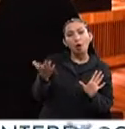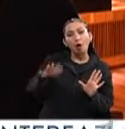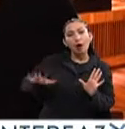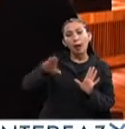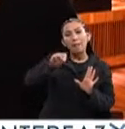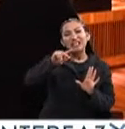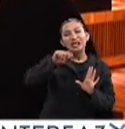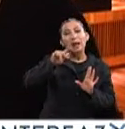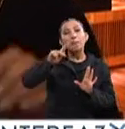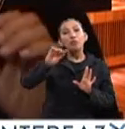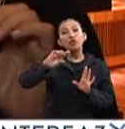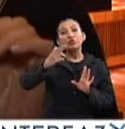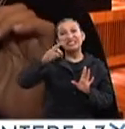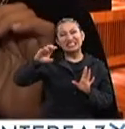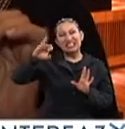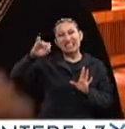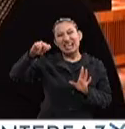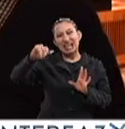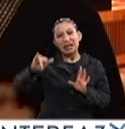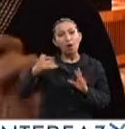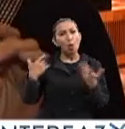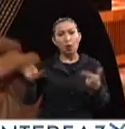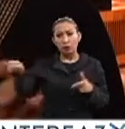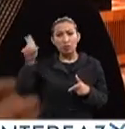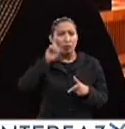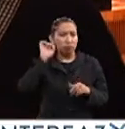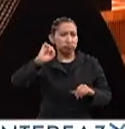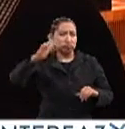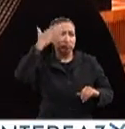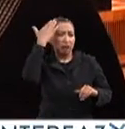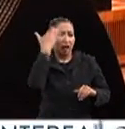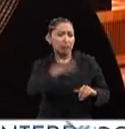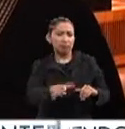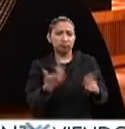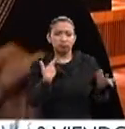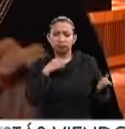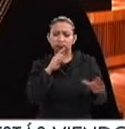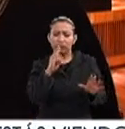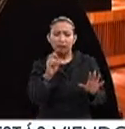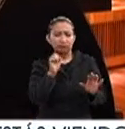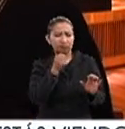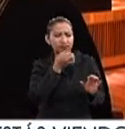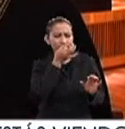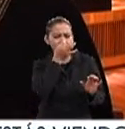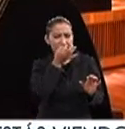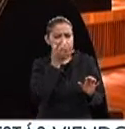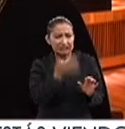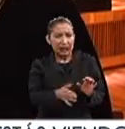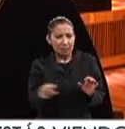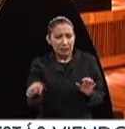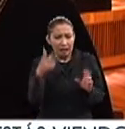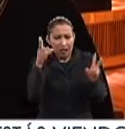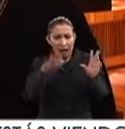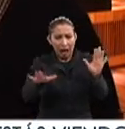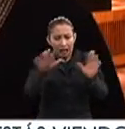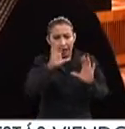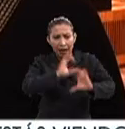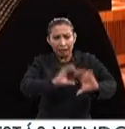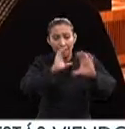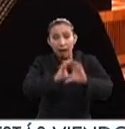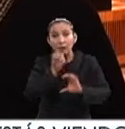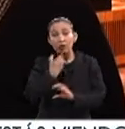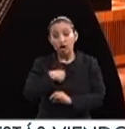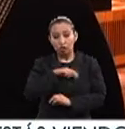Massenet y de Puccini, ella es especialmente experta en estas áreas.